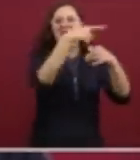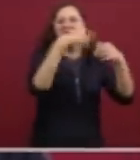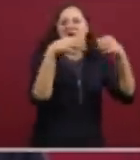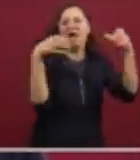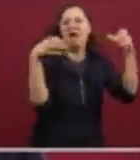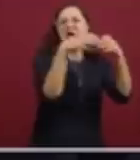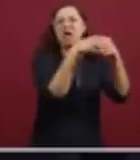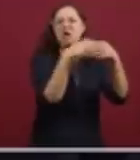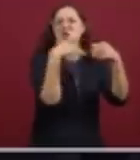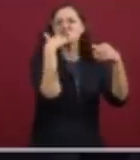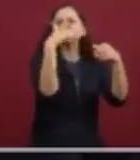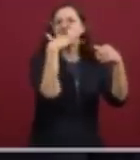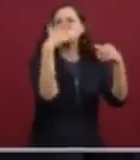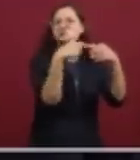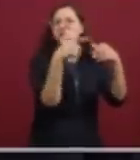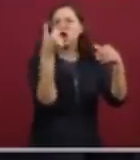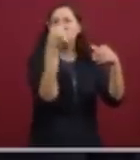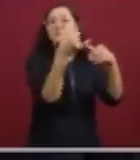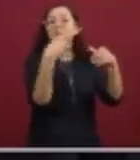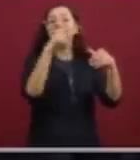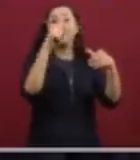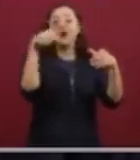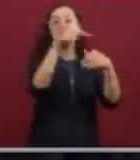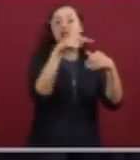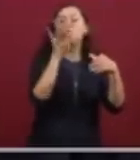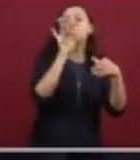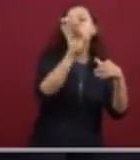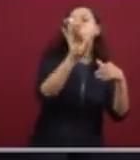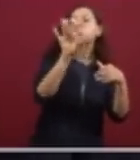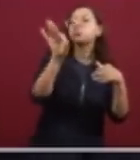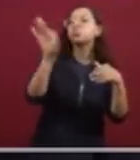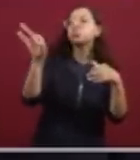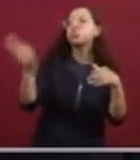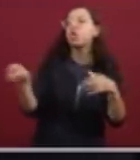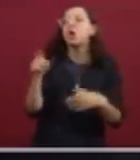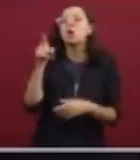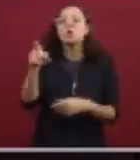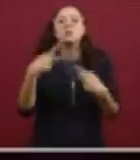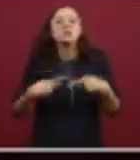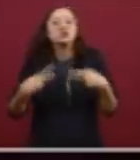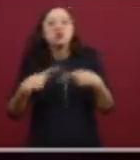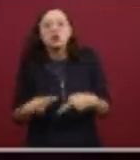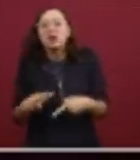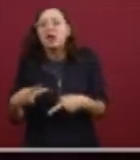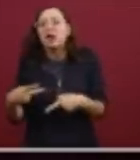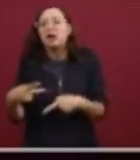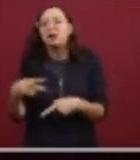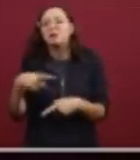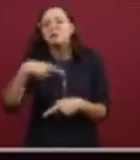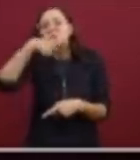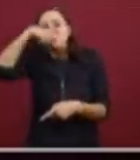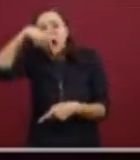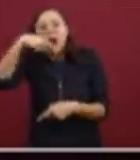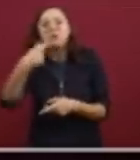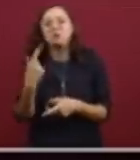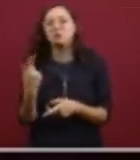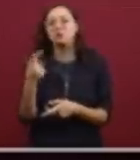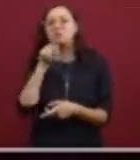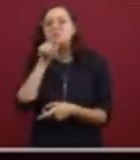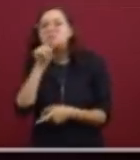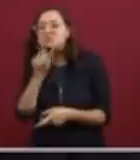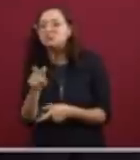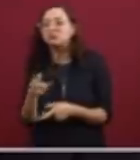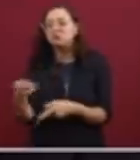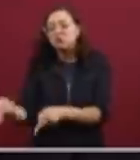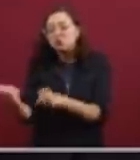el corrupto era el que se robaba una bolsa en el mercado, o el que se robaba una gallina, un pavo. Y los grandes ladrones ni